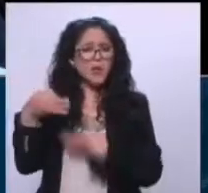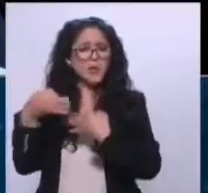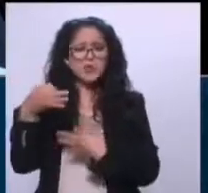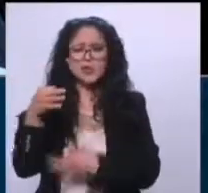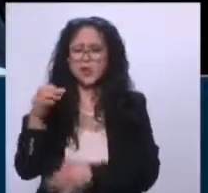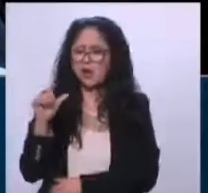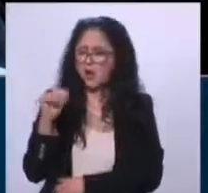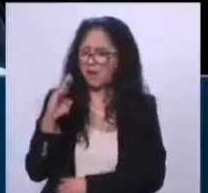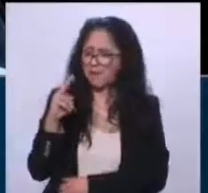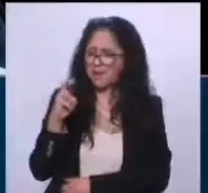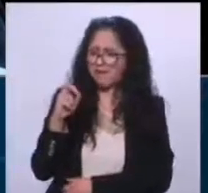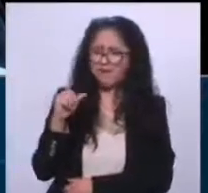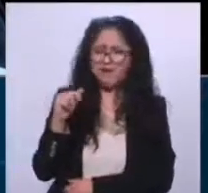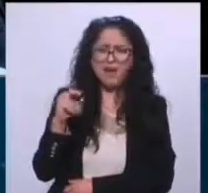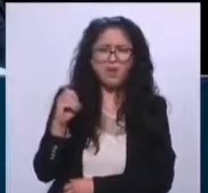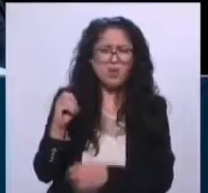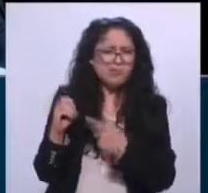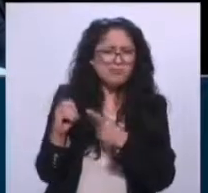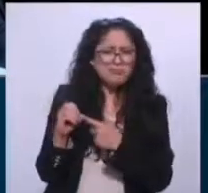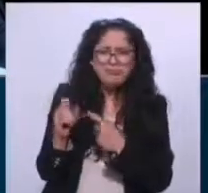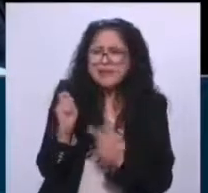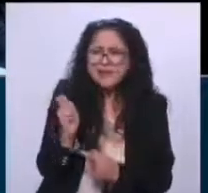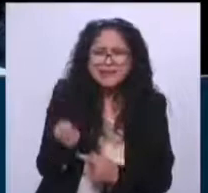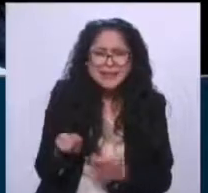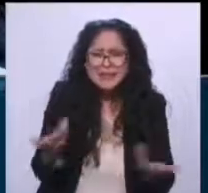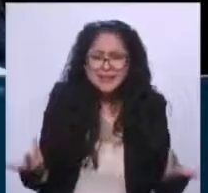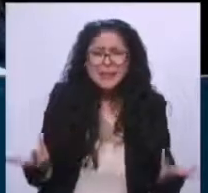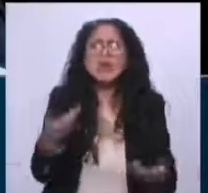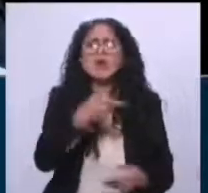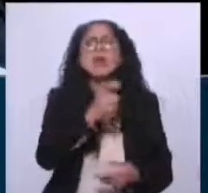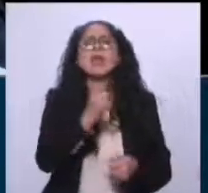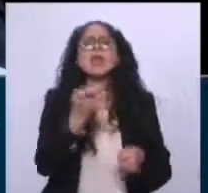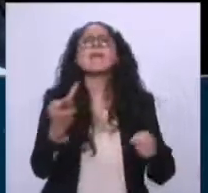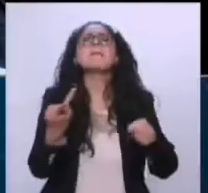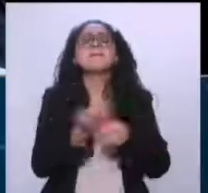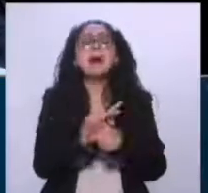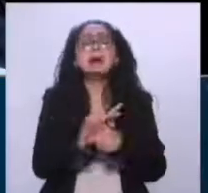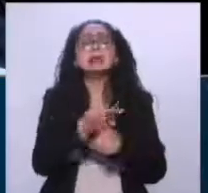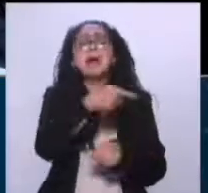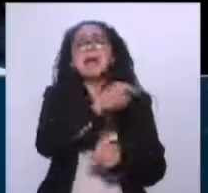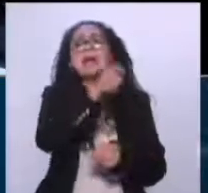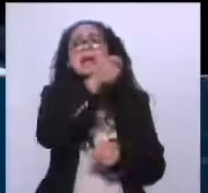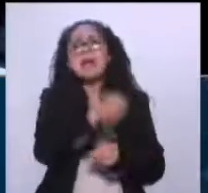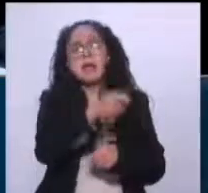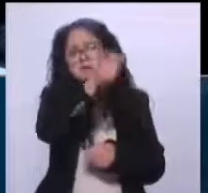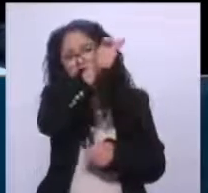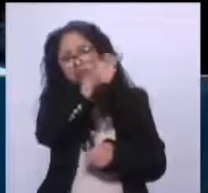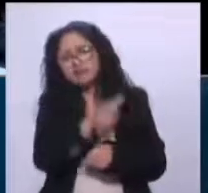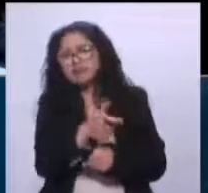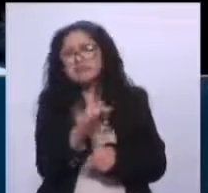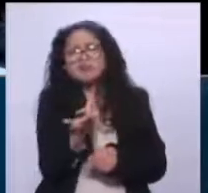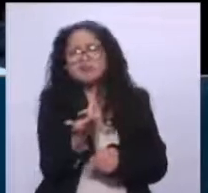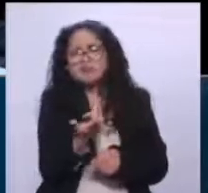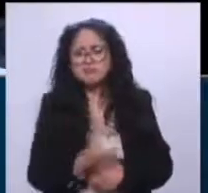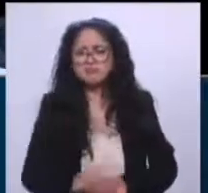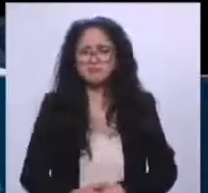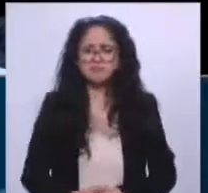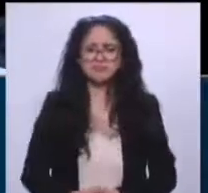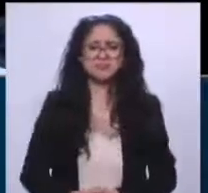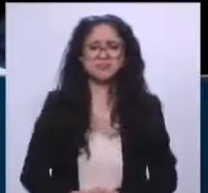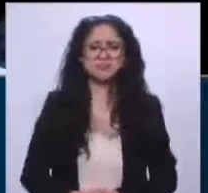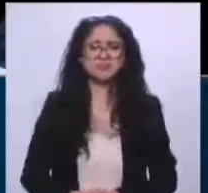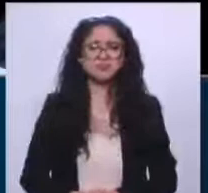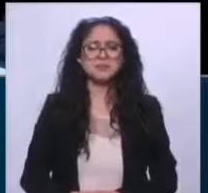significa esto? ¿Qué escenario nos pone enfrente? ¿Y a qué refiere esta figura? Sí,